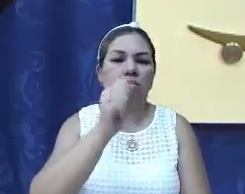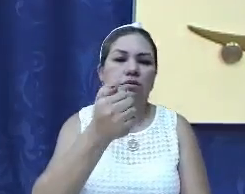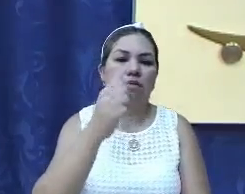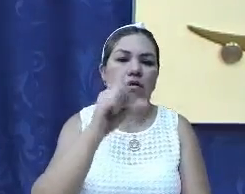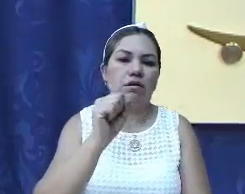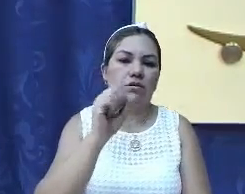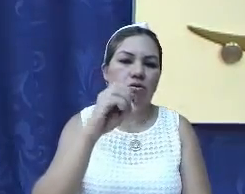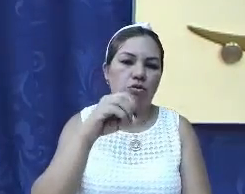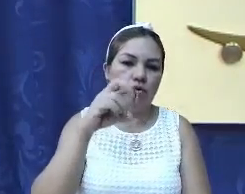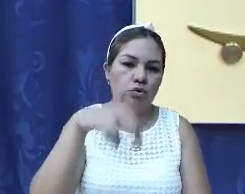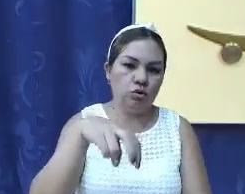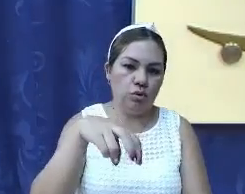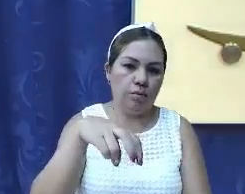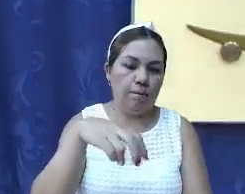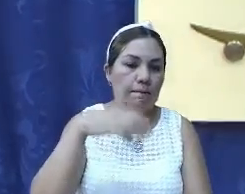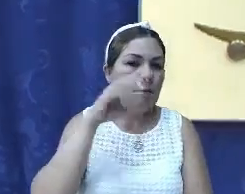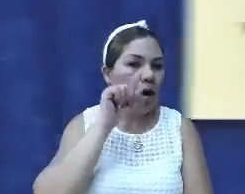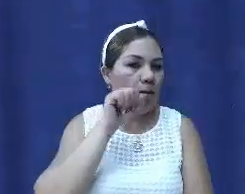potestad.